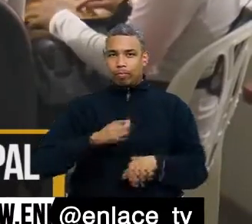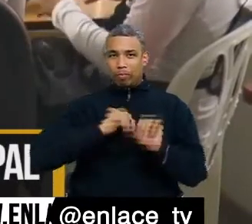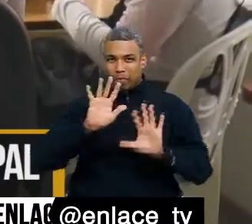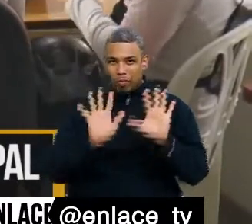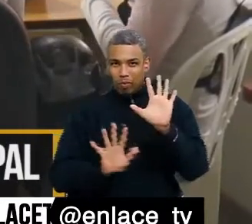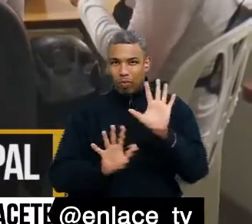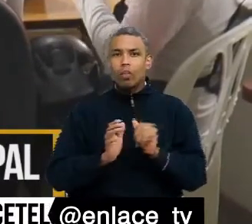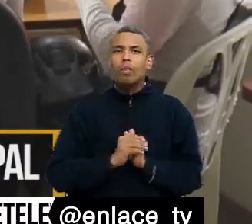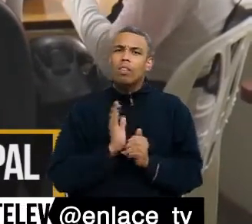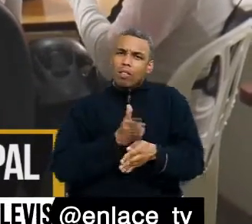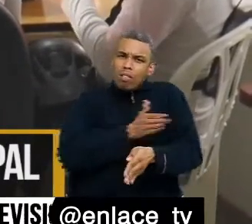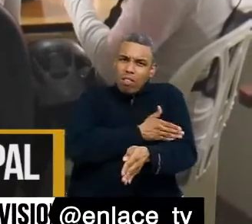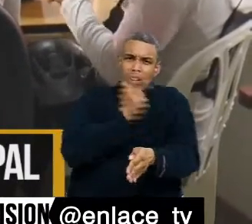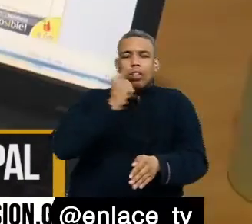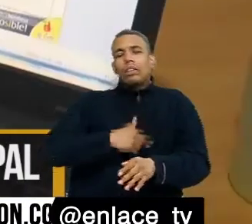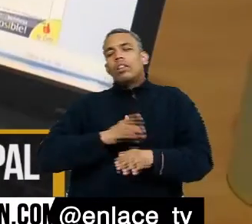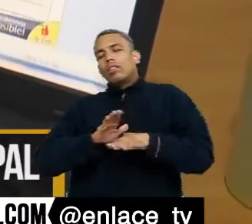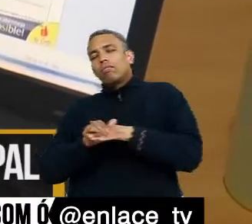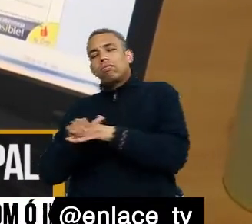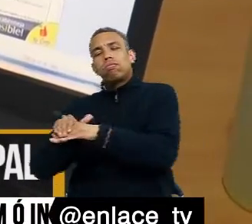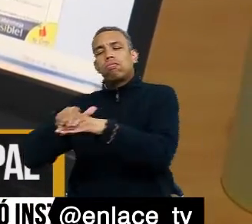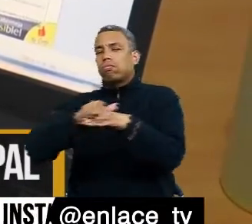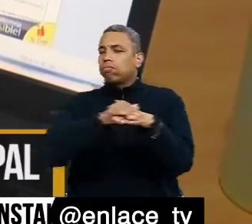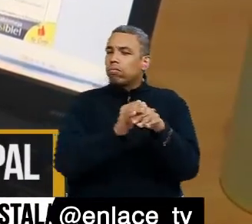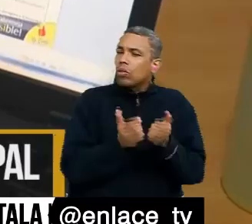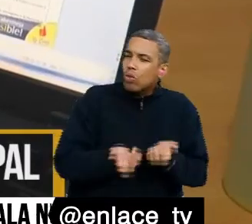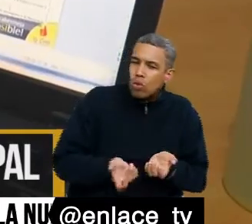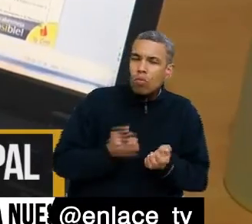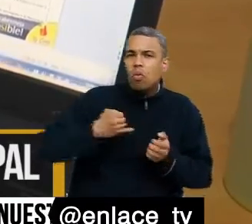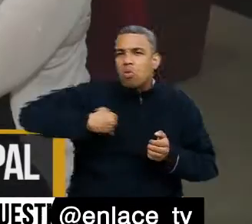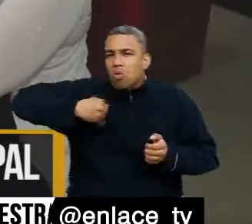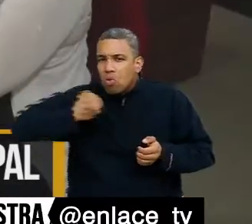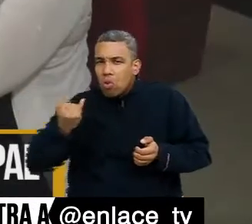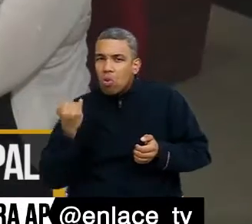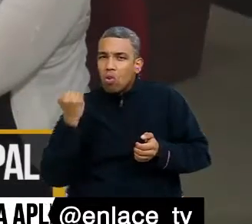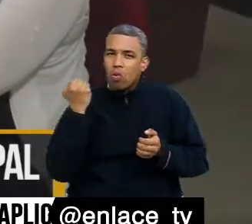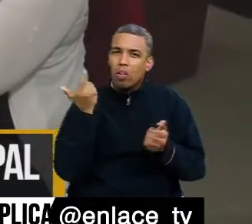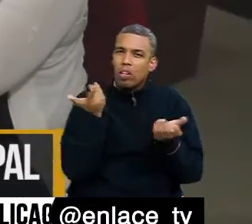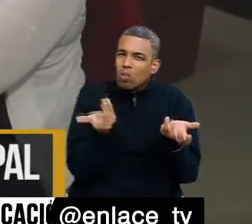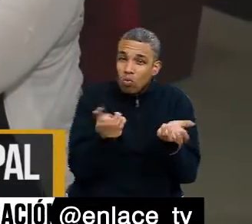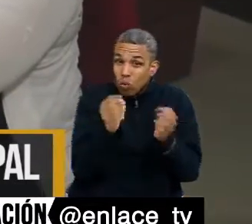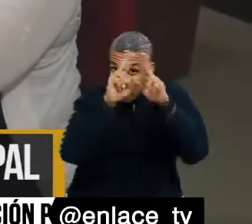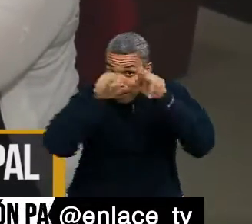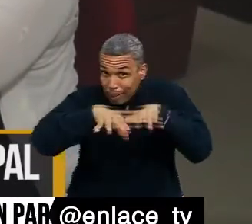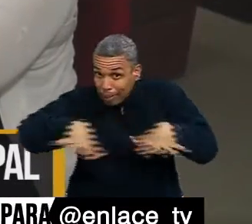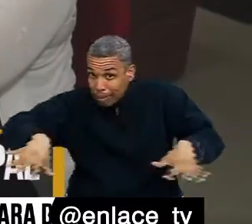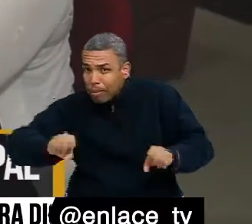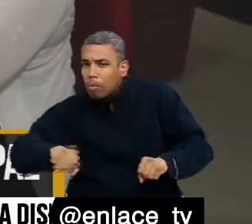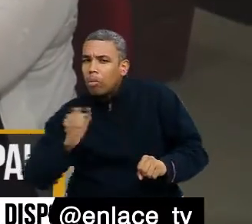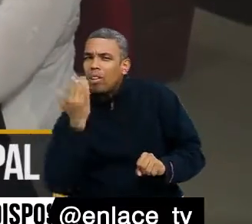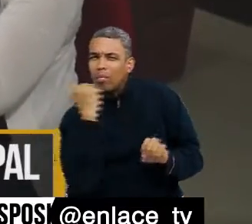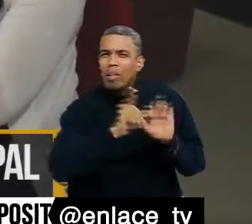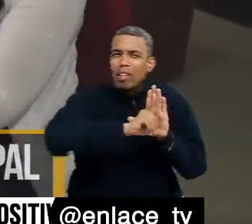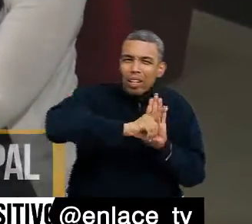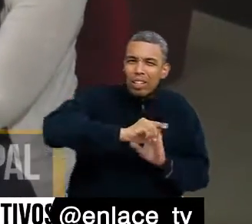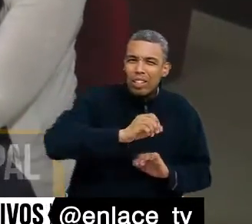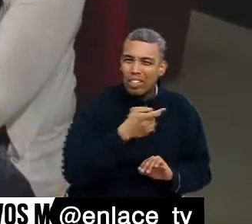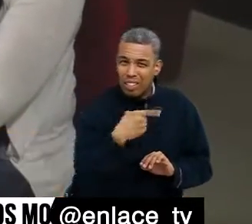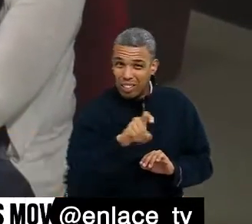Social socializó con organizaciones juveniles la política pública de juventud y la plataforma juvenil contemplada en la Ley 1622